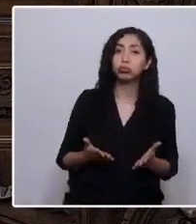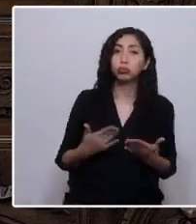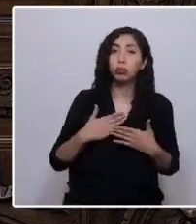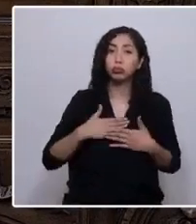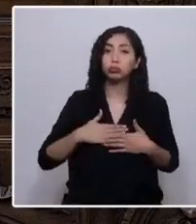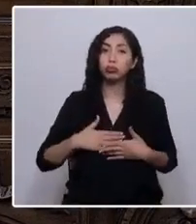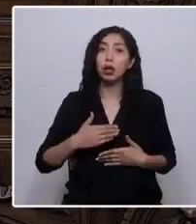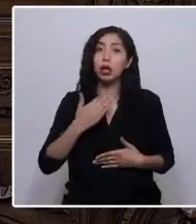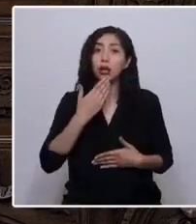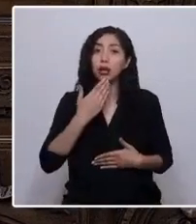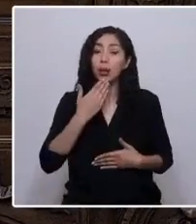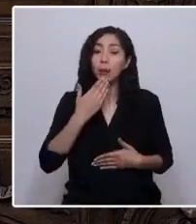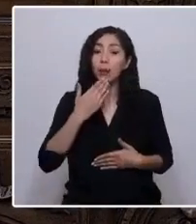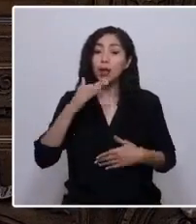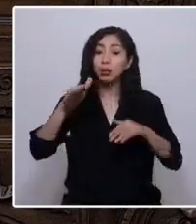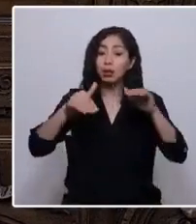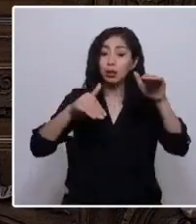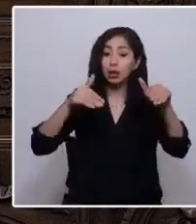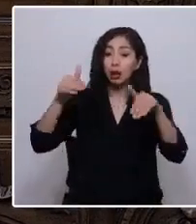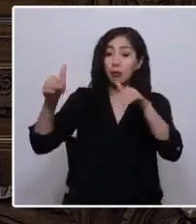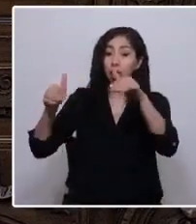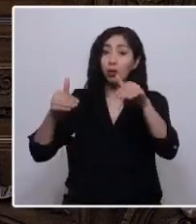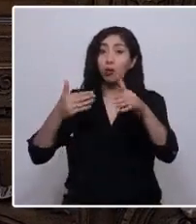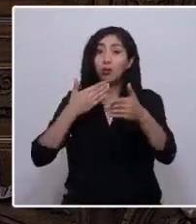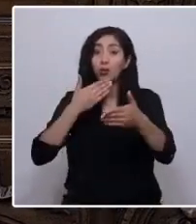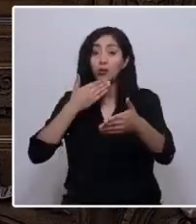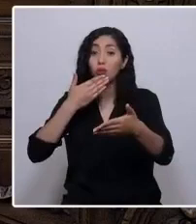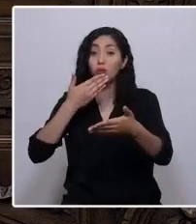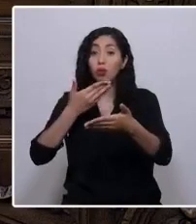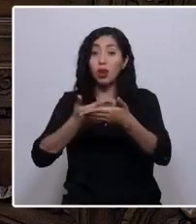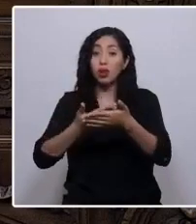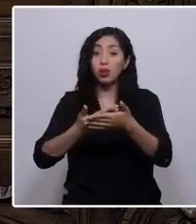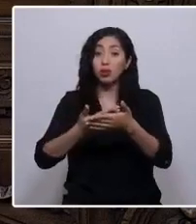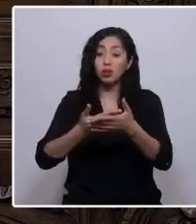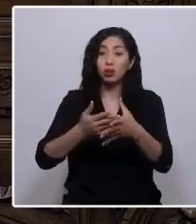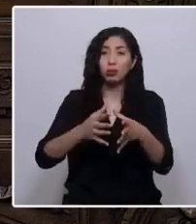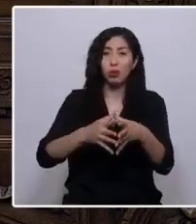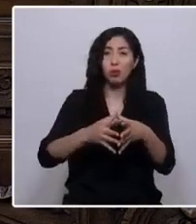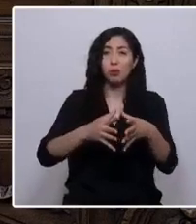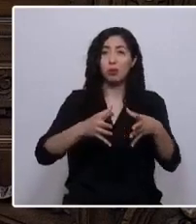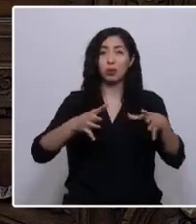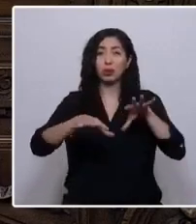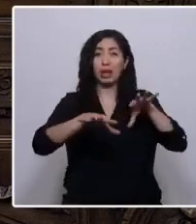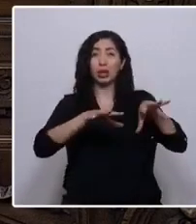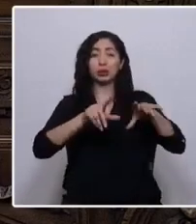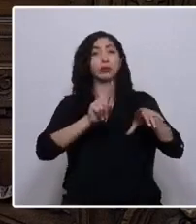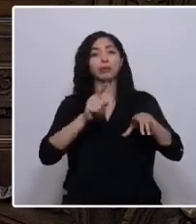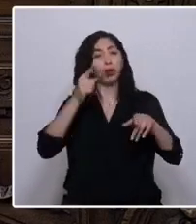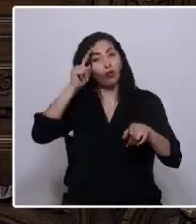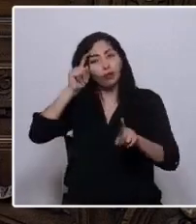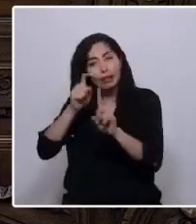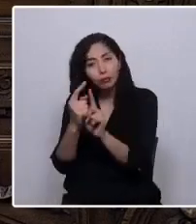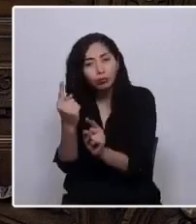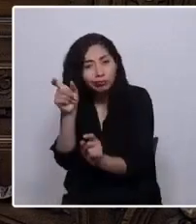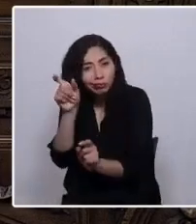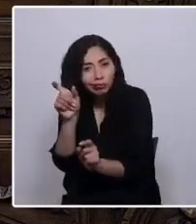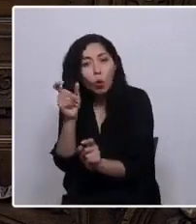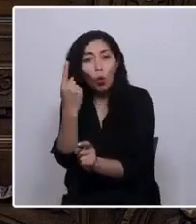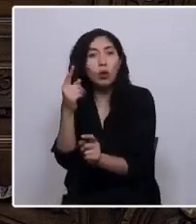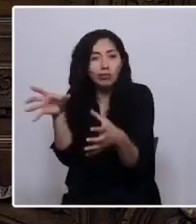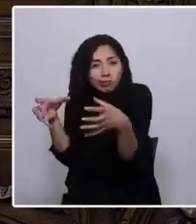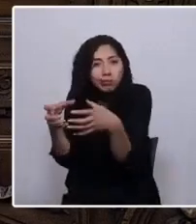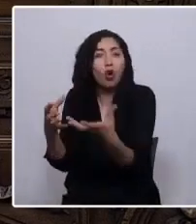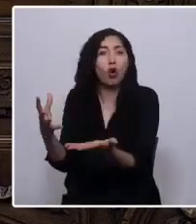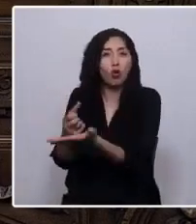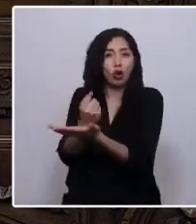También hacer un llamado a que de repente quizás si le echamos mucho al saco podemos romper el saco, ¿ya? Es importante eso. Quizás sea el momento de ponerle